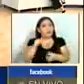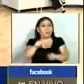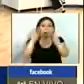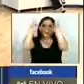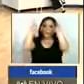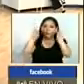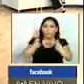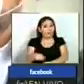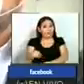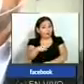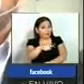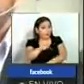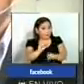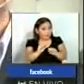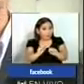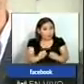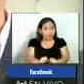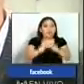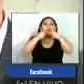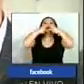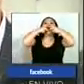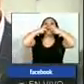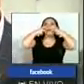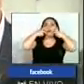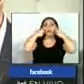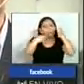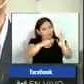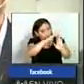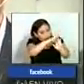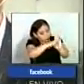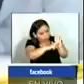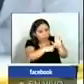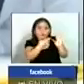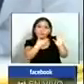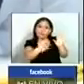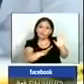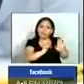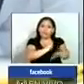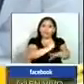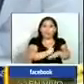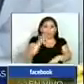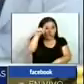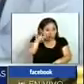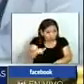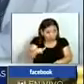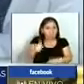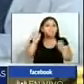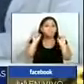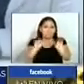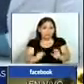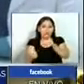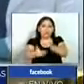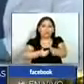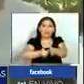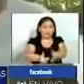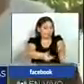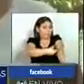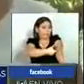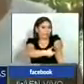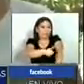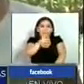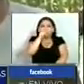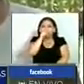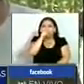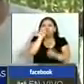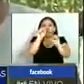titulares. Veamos. Pruebas bajo los lineamientos y protocolos establecidos. Desde hoy los hospitales privados están autorizados para realizar